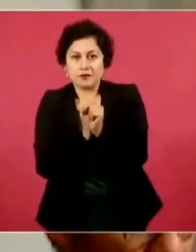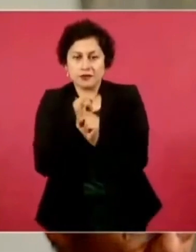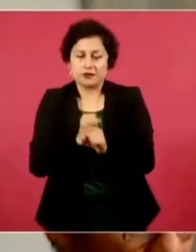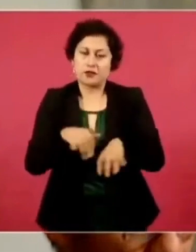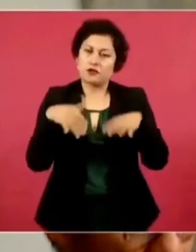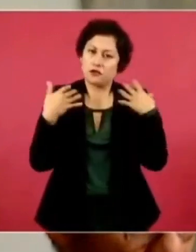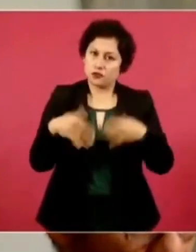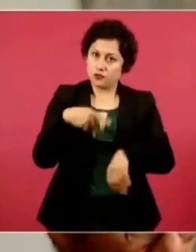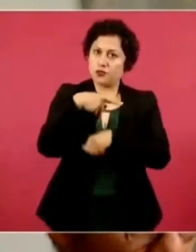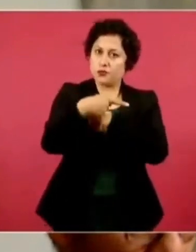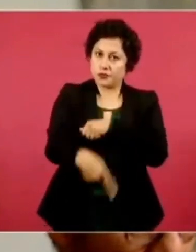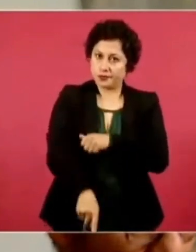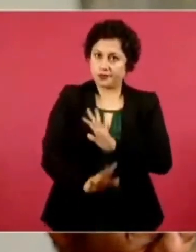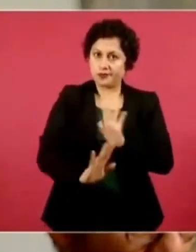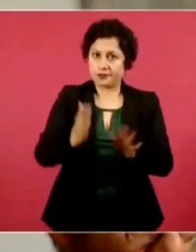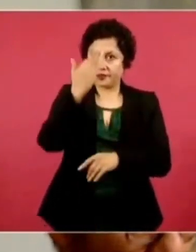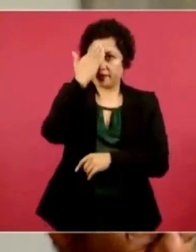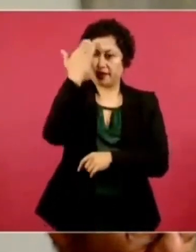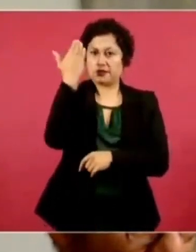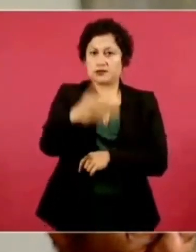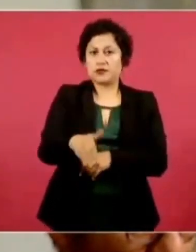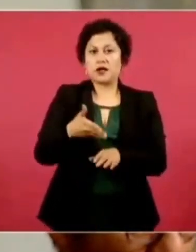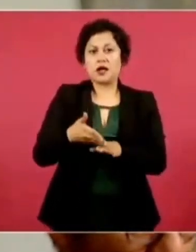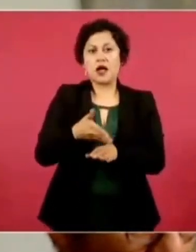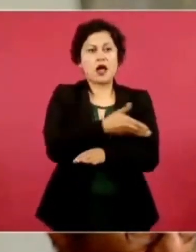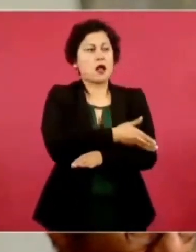Hasta ese momento no se sabía que yo tenía una hija.